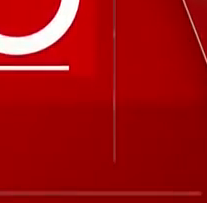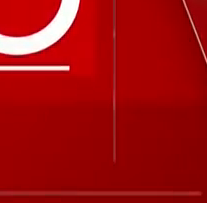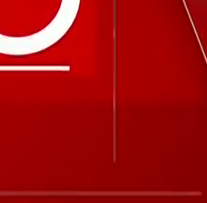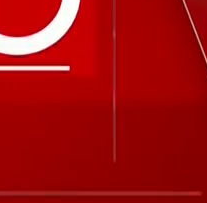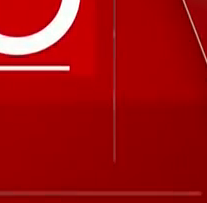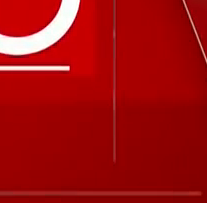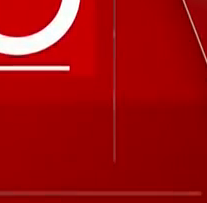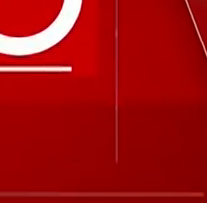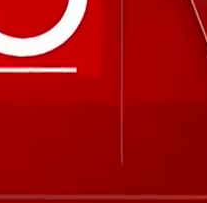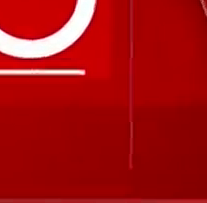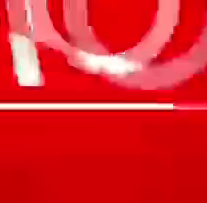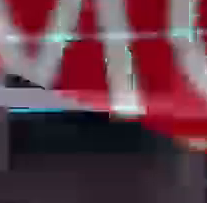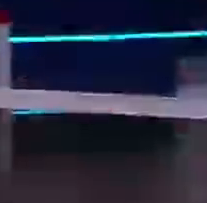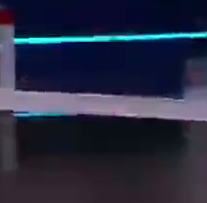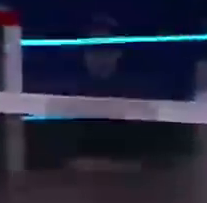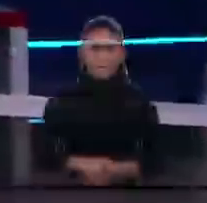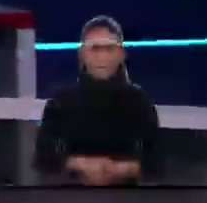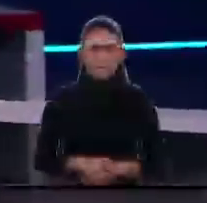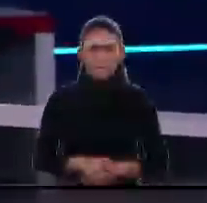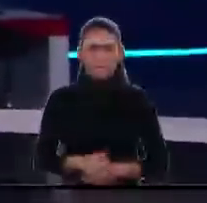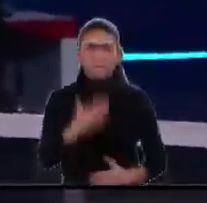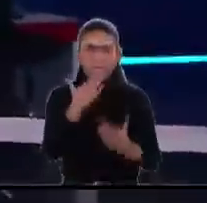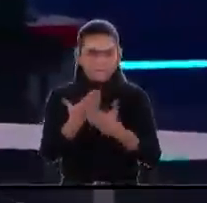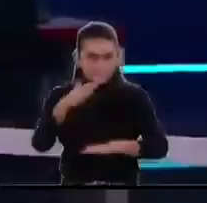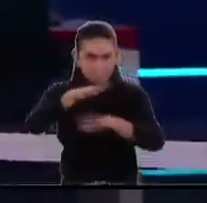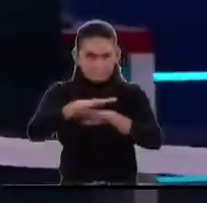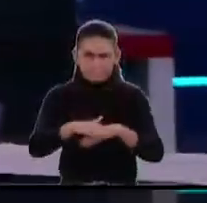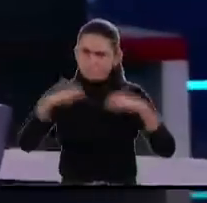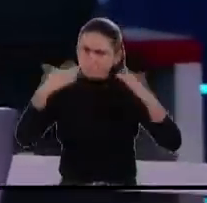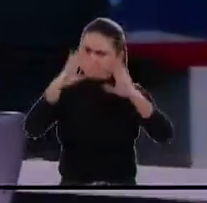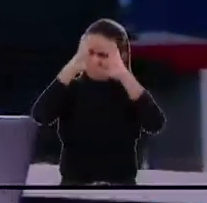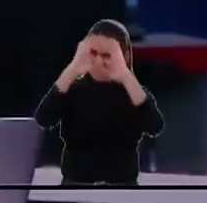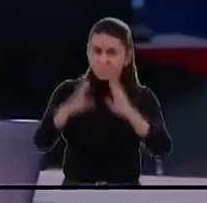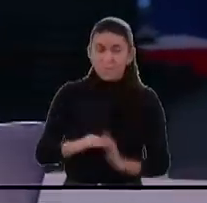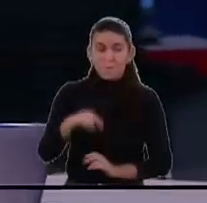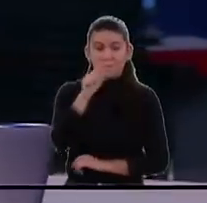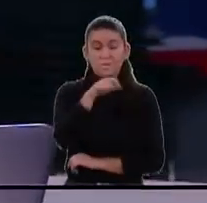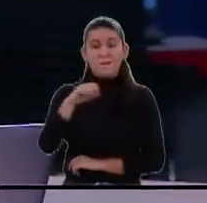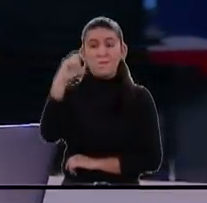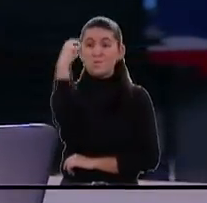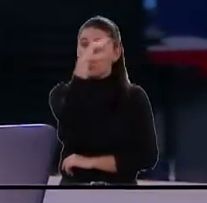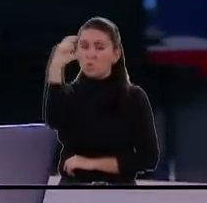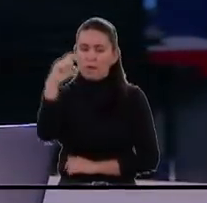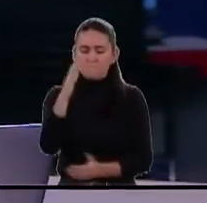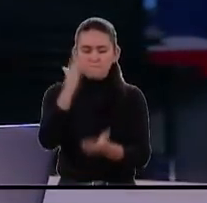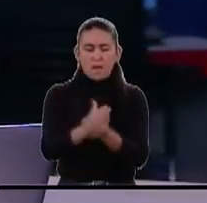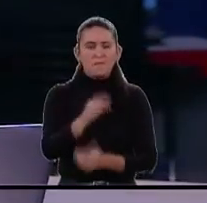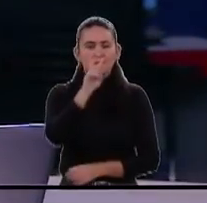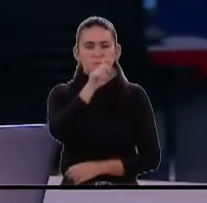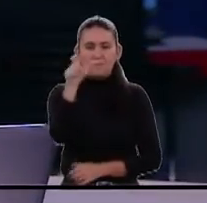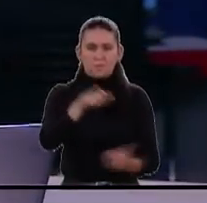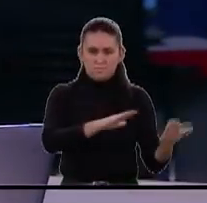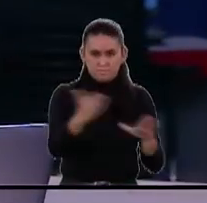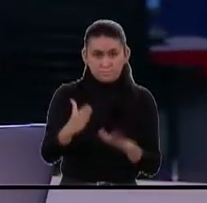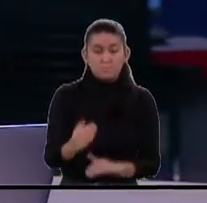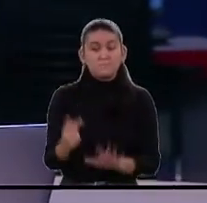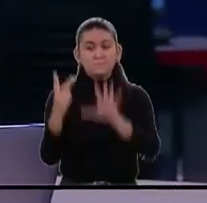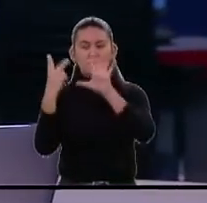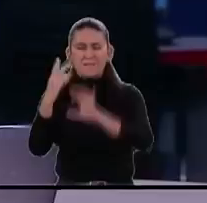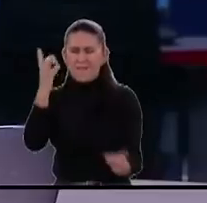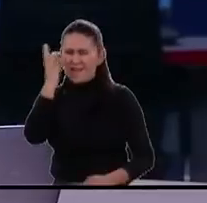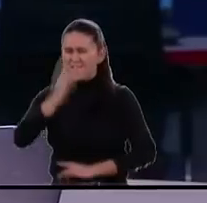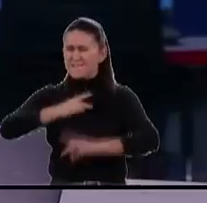lo último en Noticias Caracol. Buenas tardes y atención. En Cúcuta, 7 personas fallecieron y otras 7 resultaron heridas